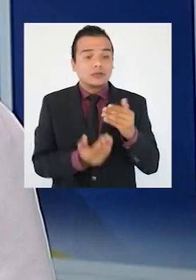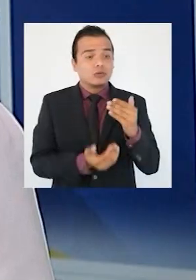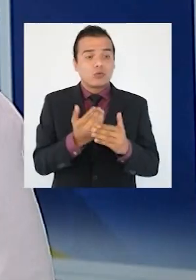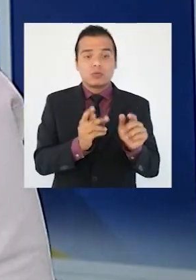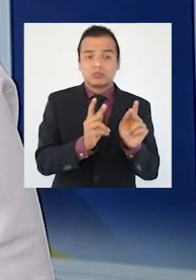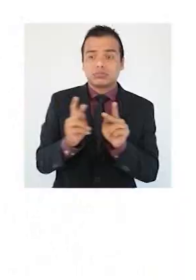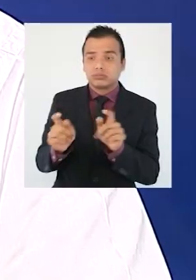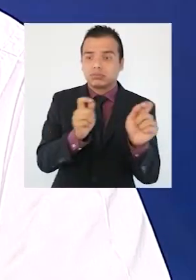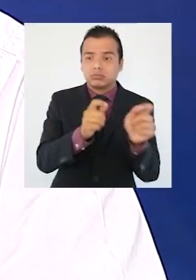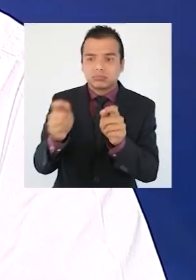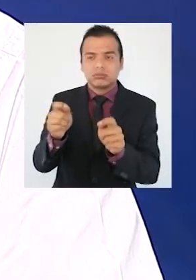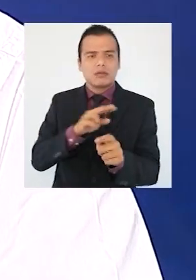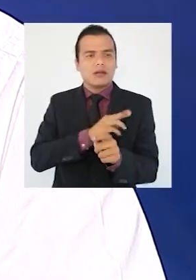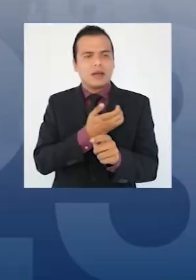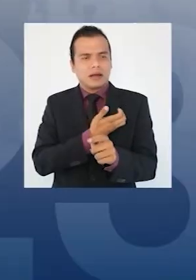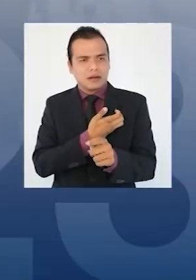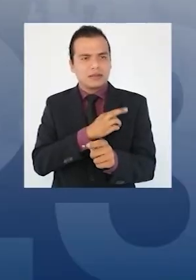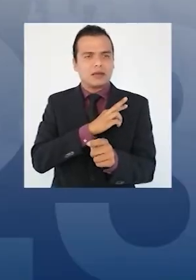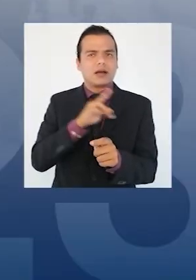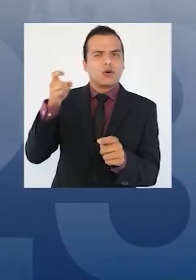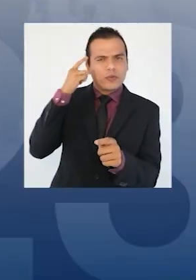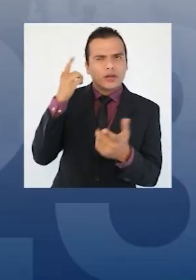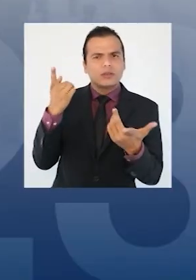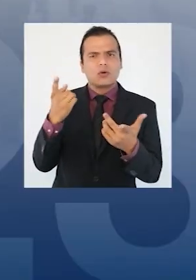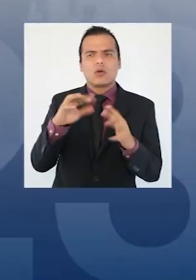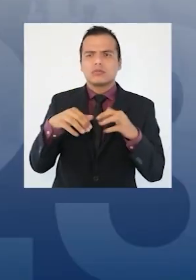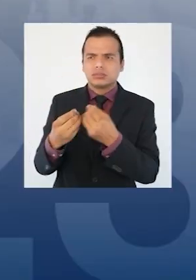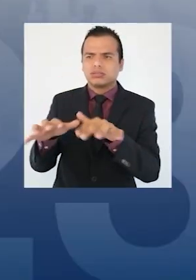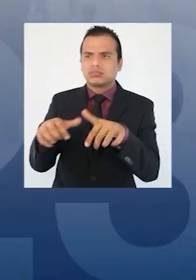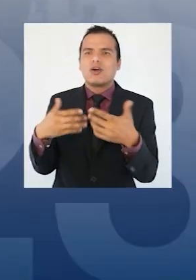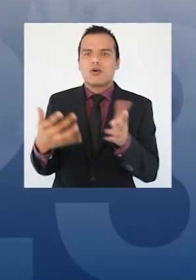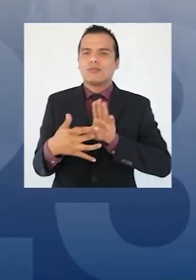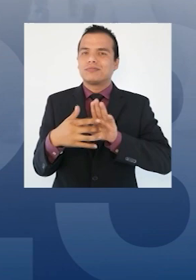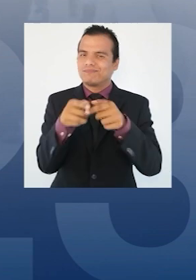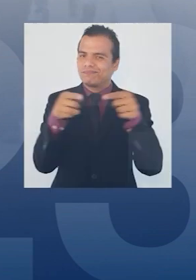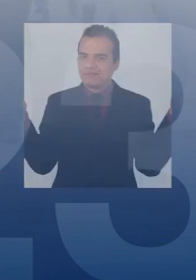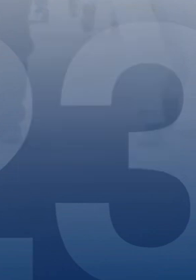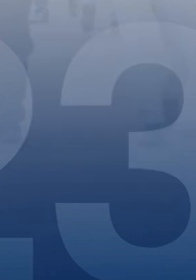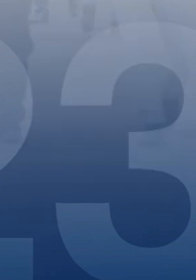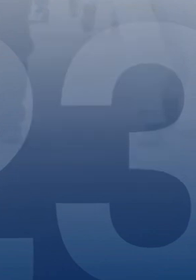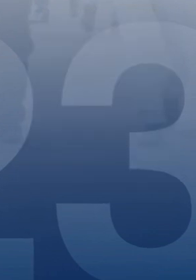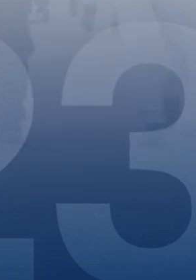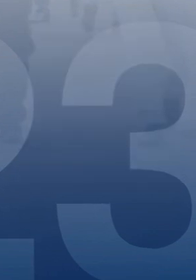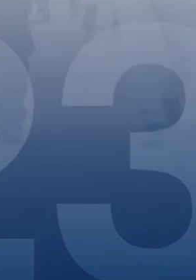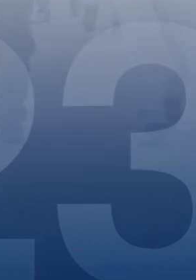análisis preciso de los nuevos mandatarios que los ciudadanos eligieron en las